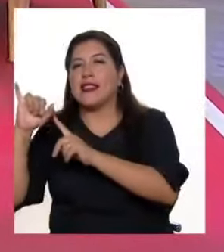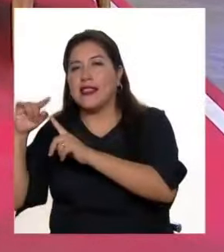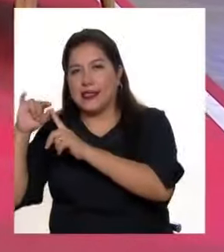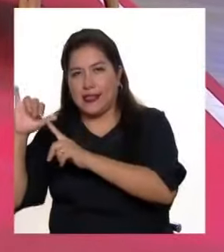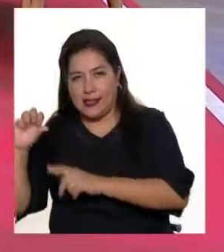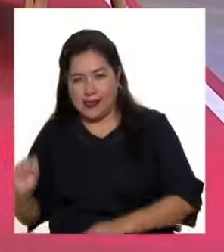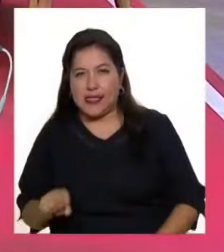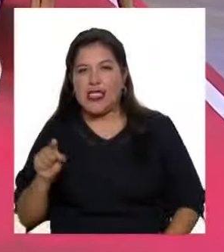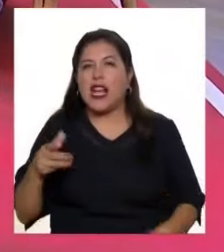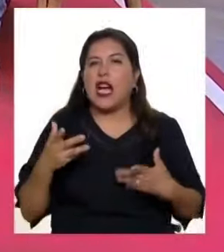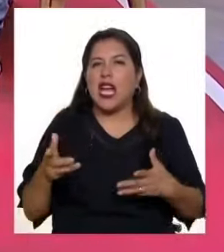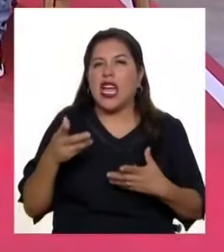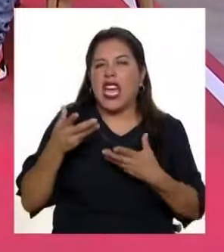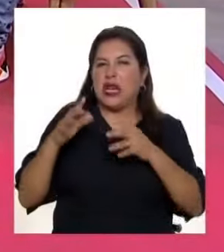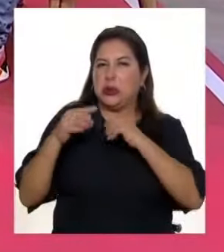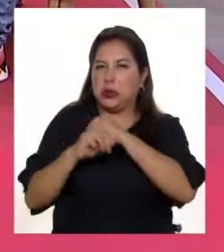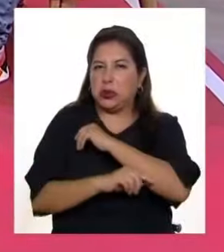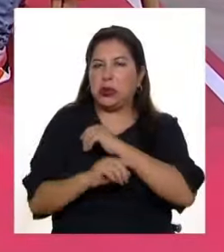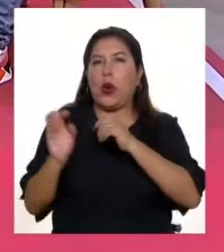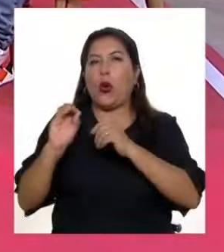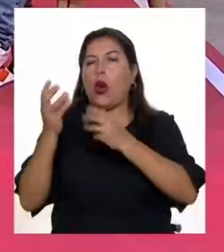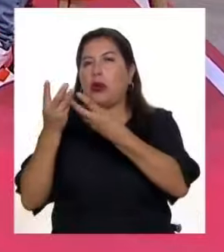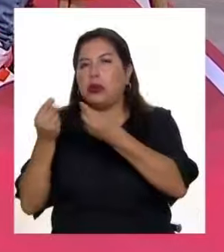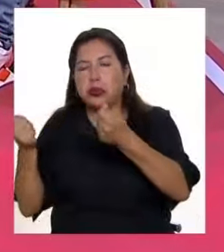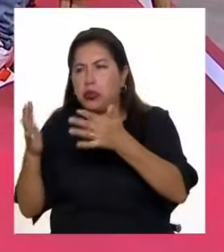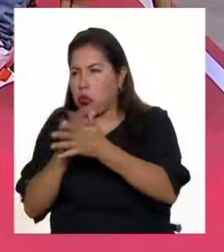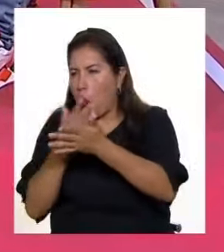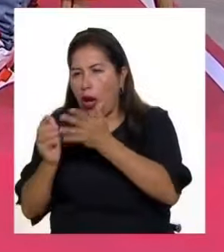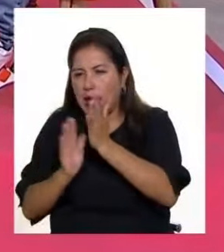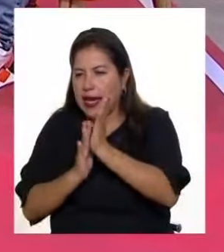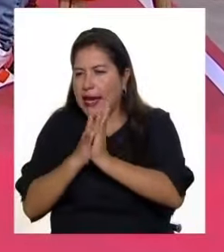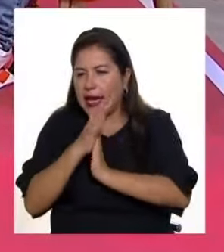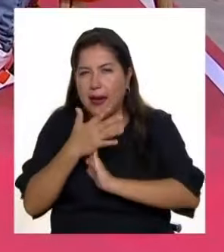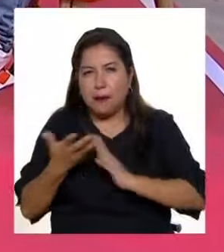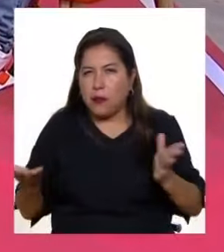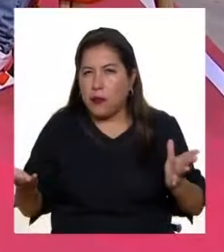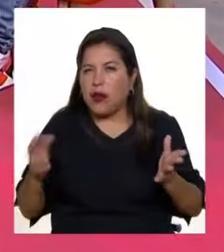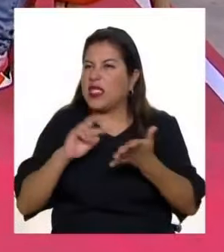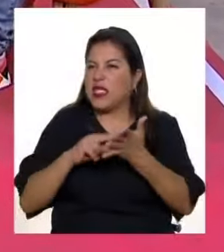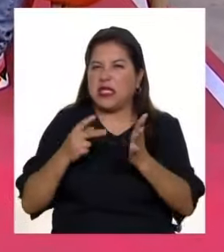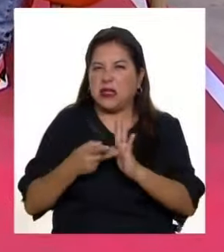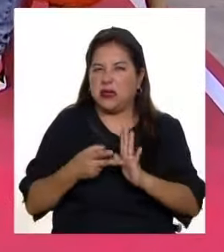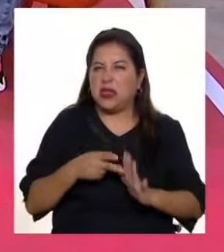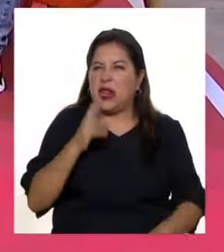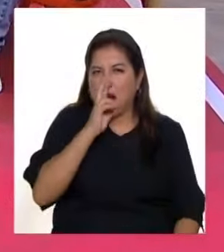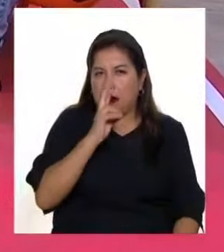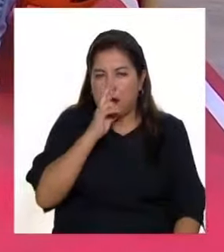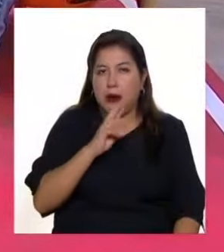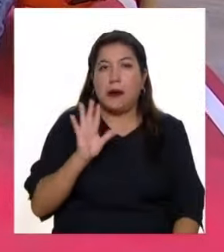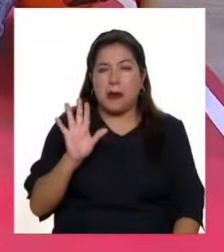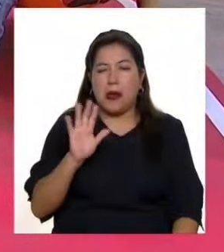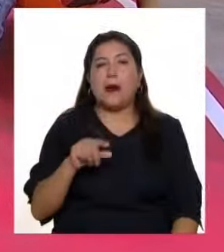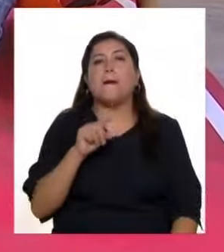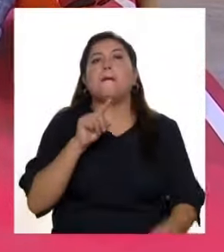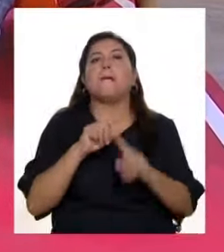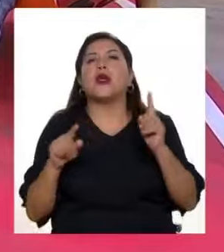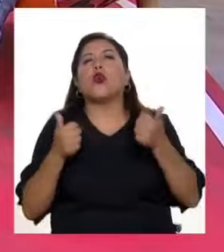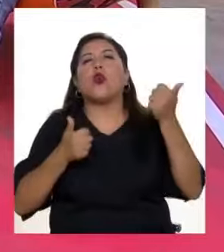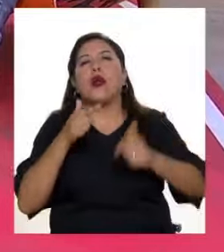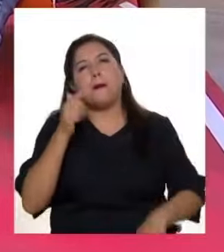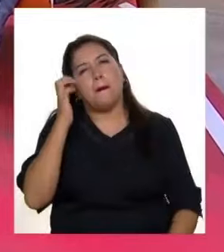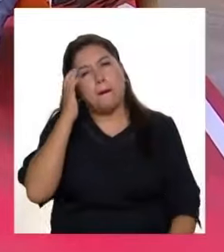crónicas o de ausencia de gérmenes. Esto realmente hace muy particular, pero ¿cuál es lo que consideramos es